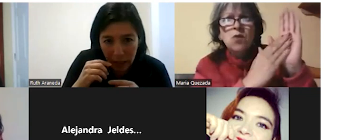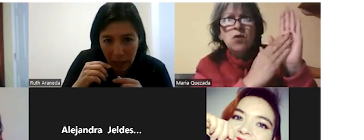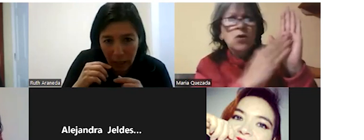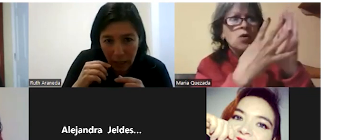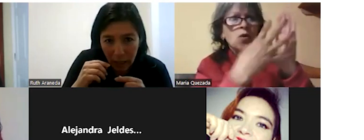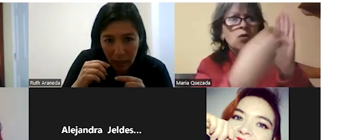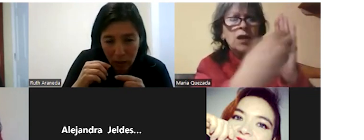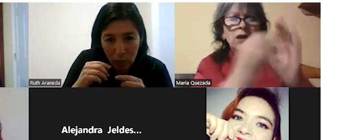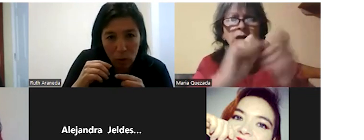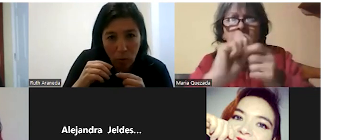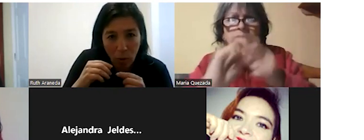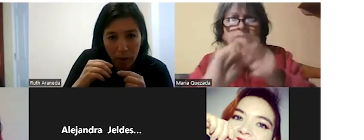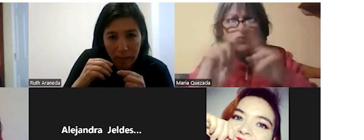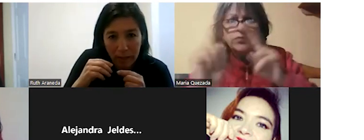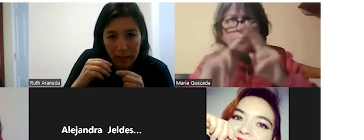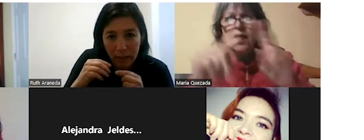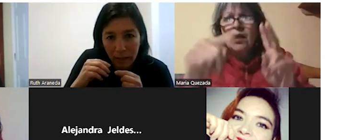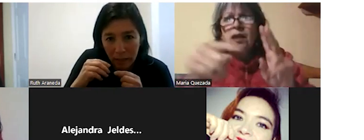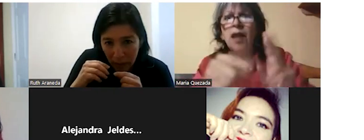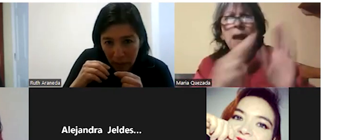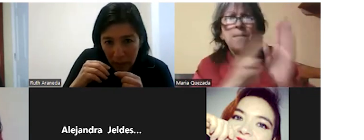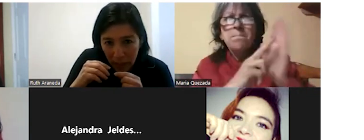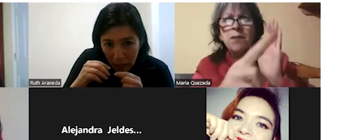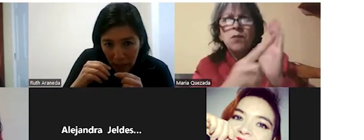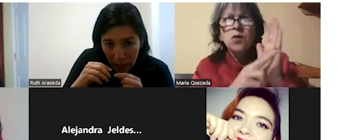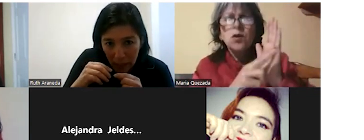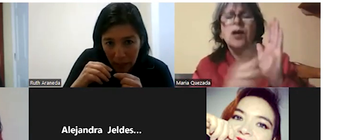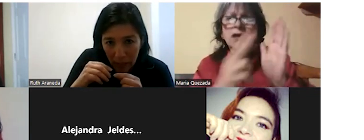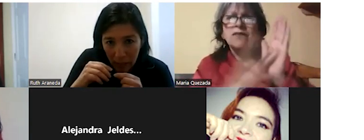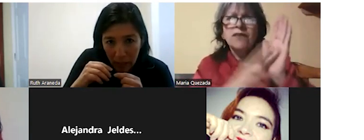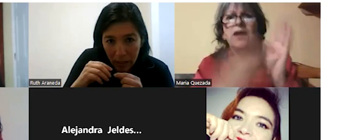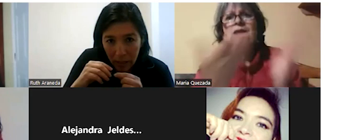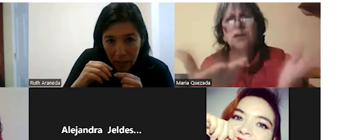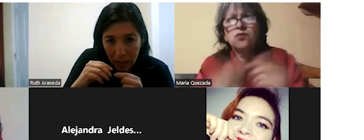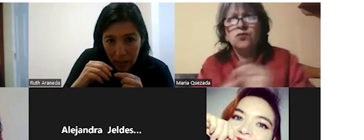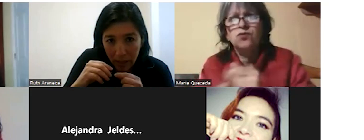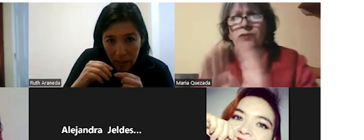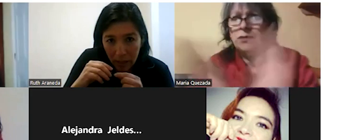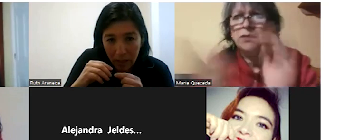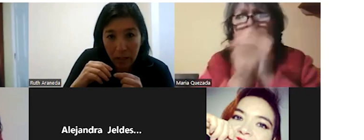dice como pruebas. Y